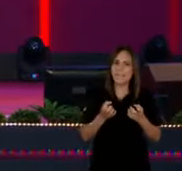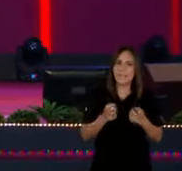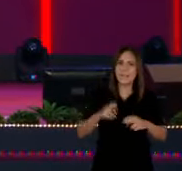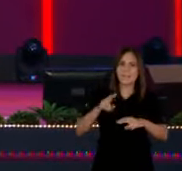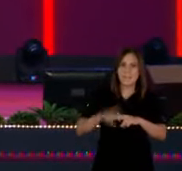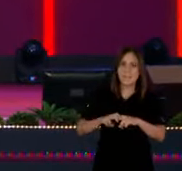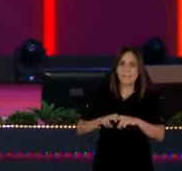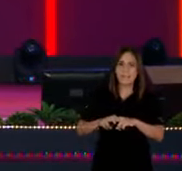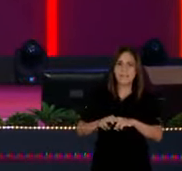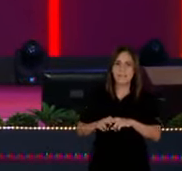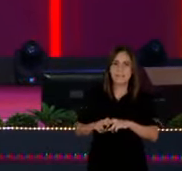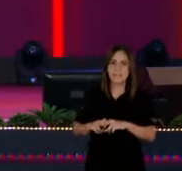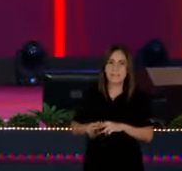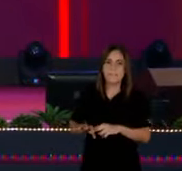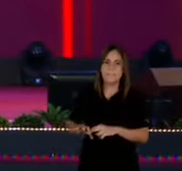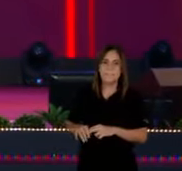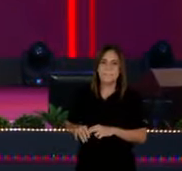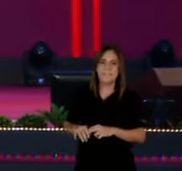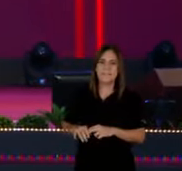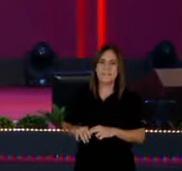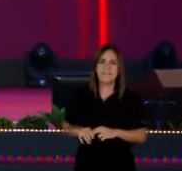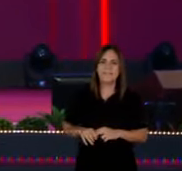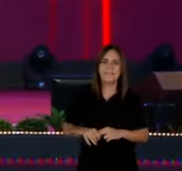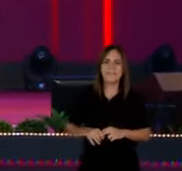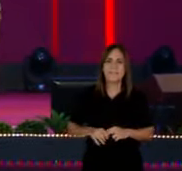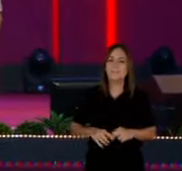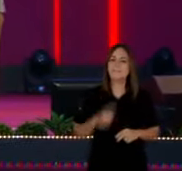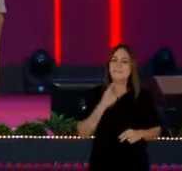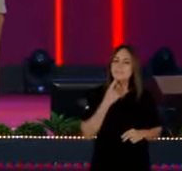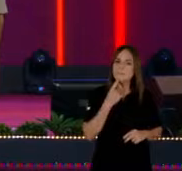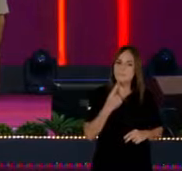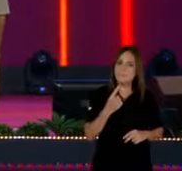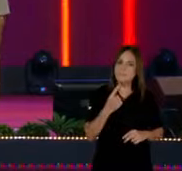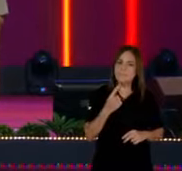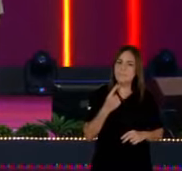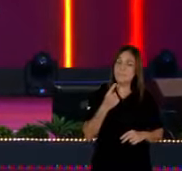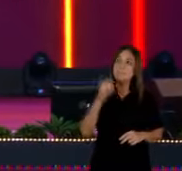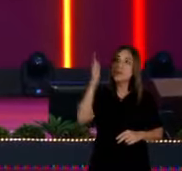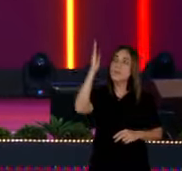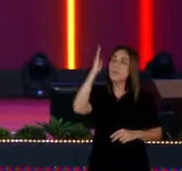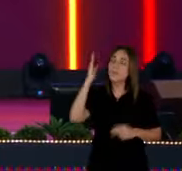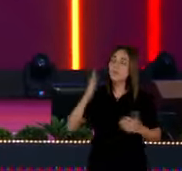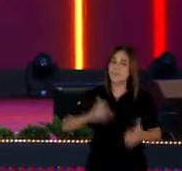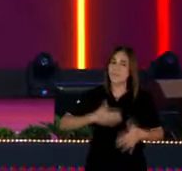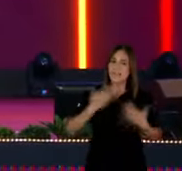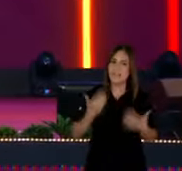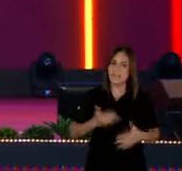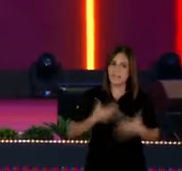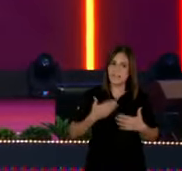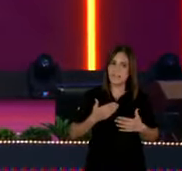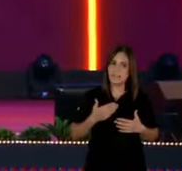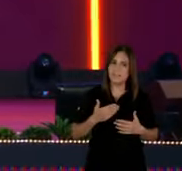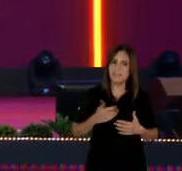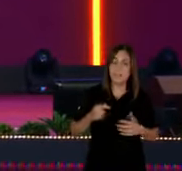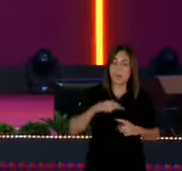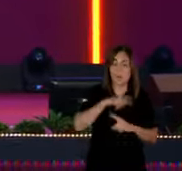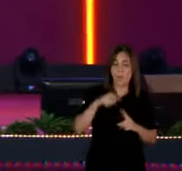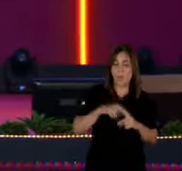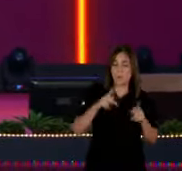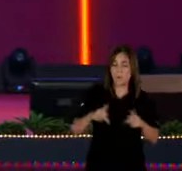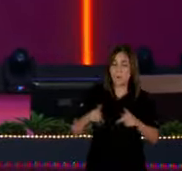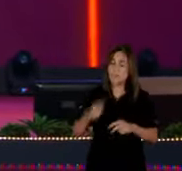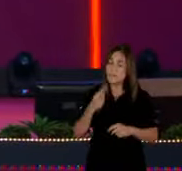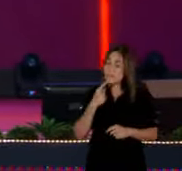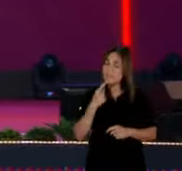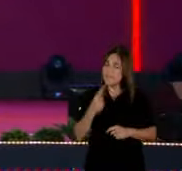hoy felices. Dice que Él se alegra con los que dicen a la casa de Jehová yo iré. El cielo